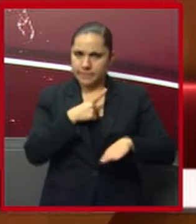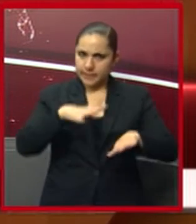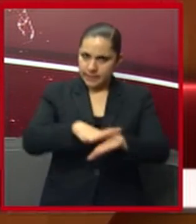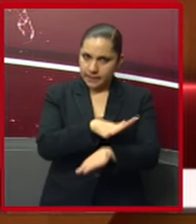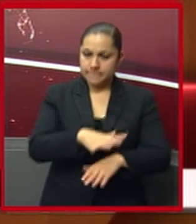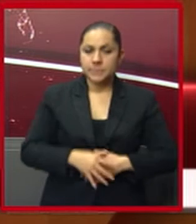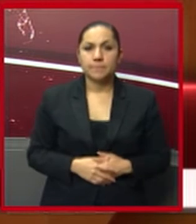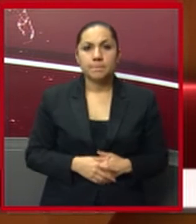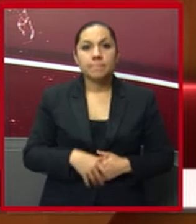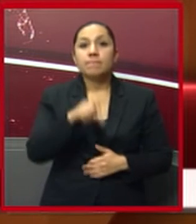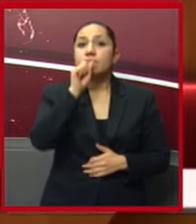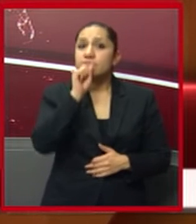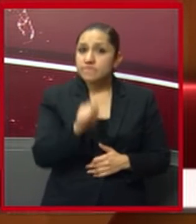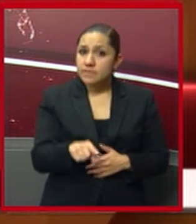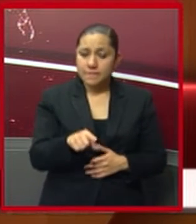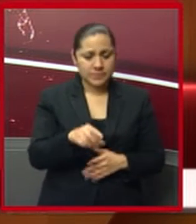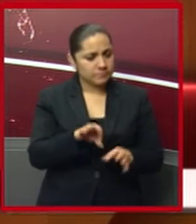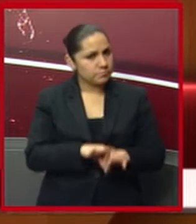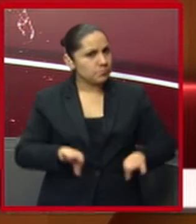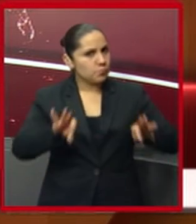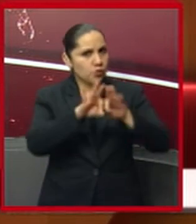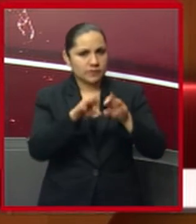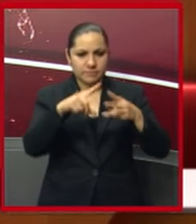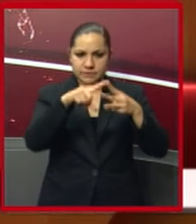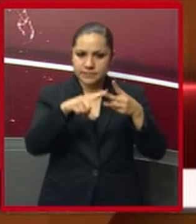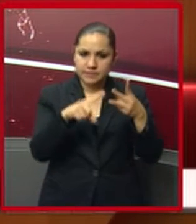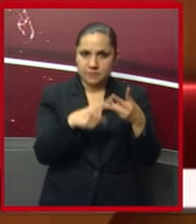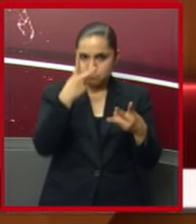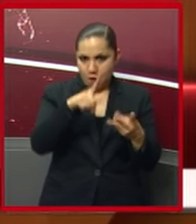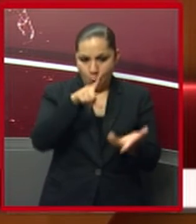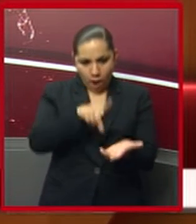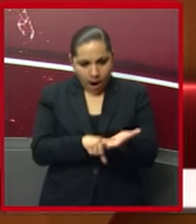Se requieren 3 cosas que no tiene este dictamen.